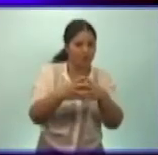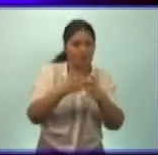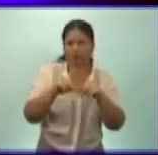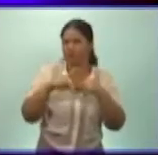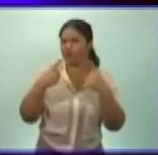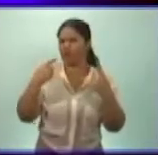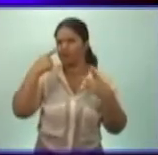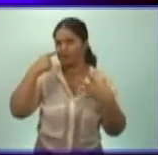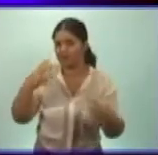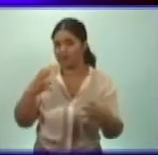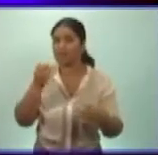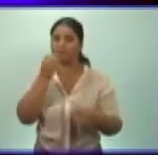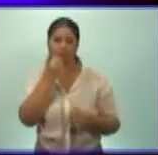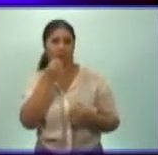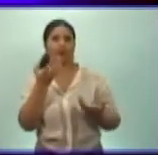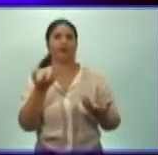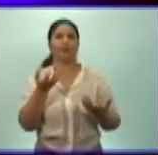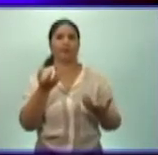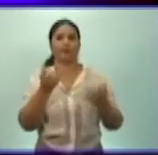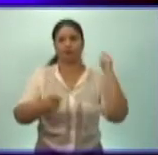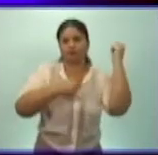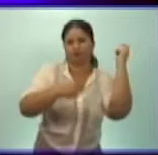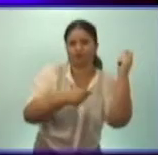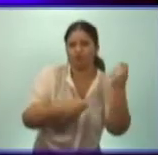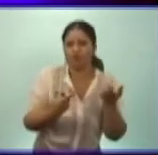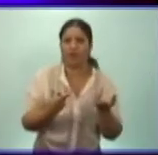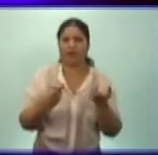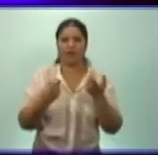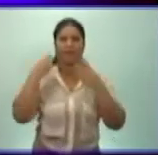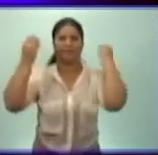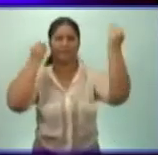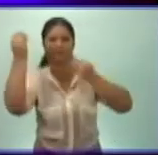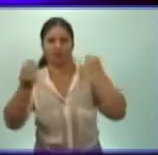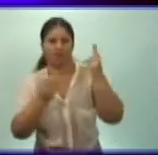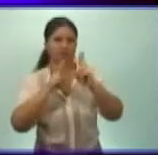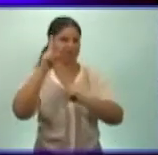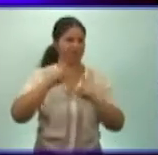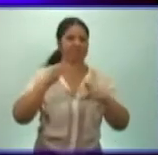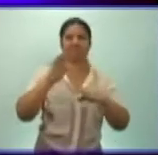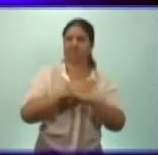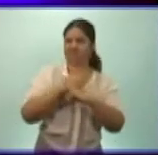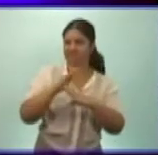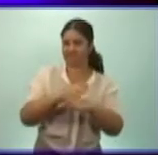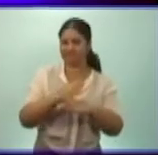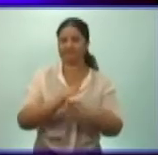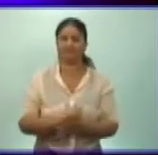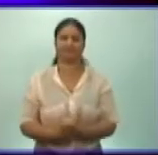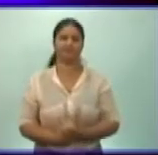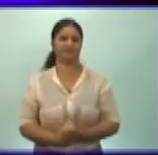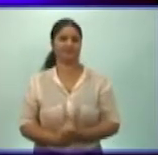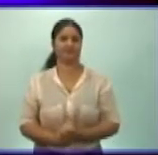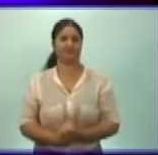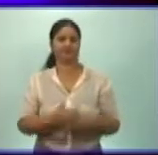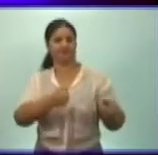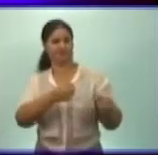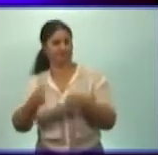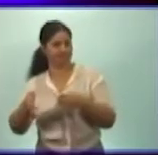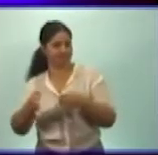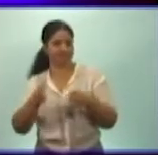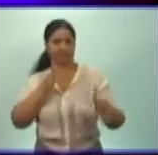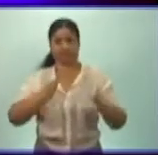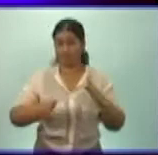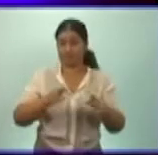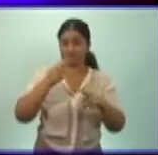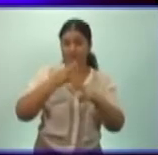término clásico, desde que ustedes estudiaron la Ilíada de Homero, se emplea principalmente para un estilo o periodo